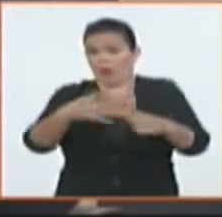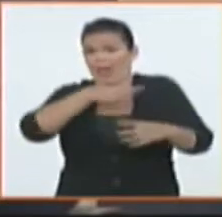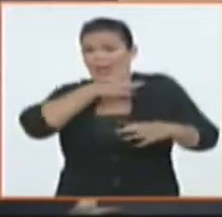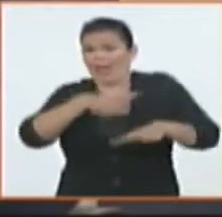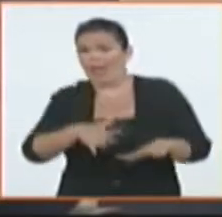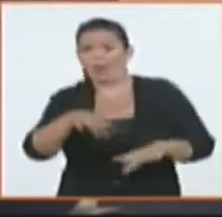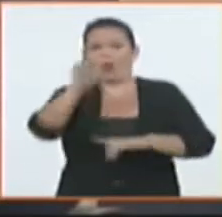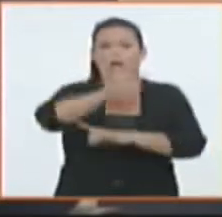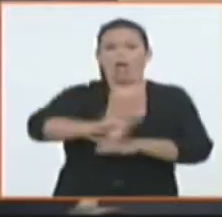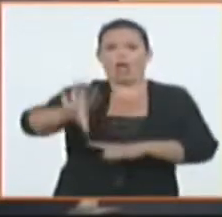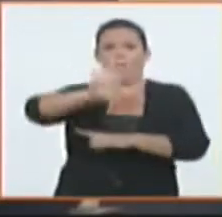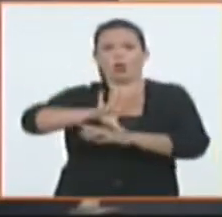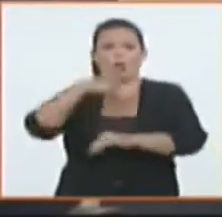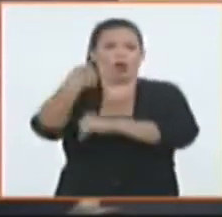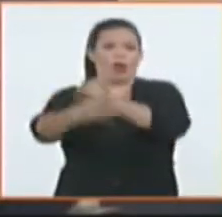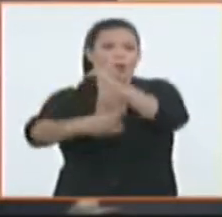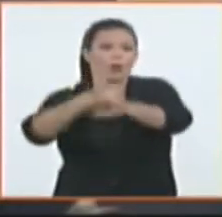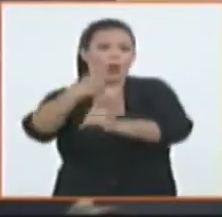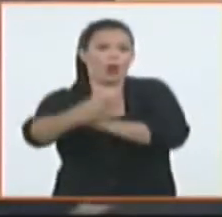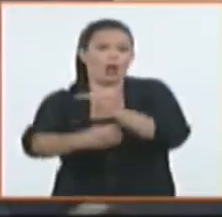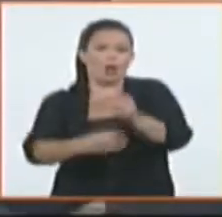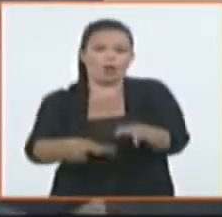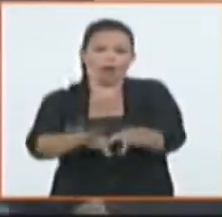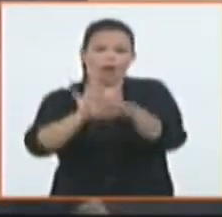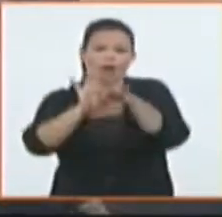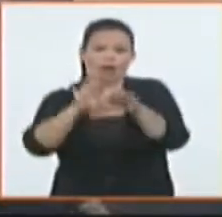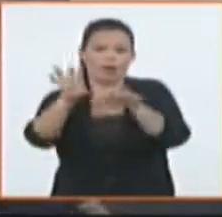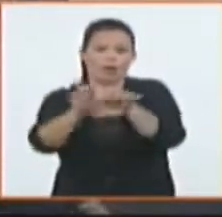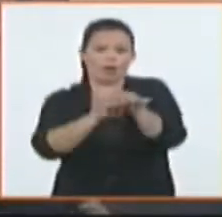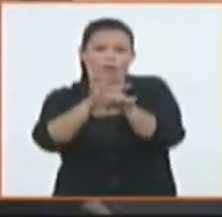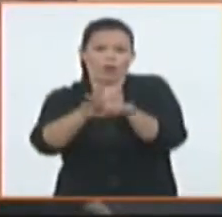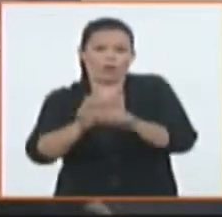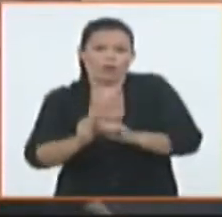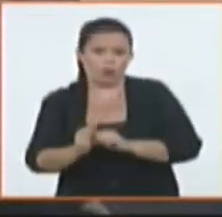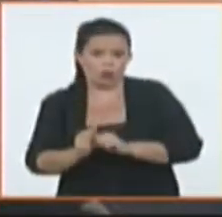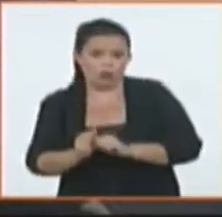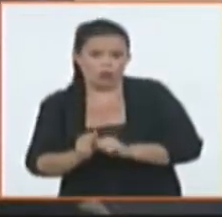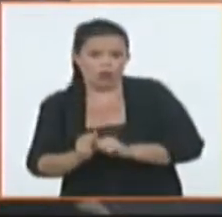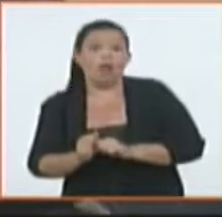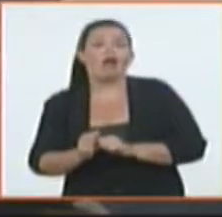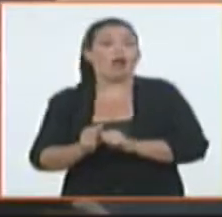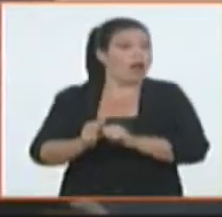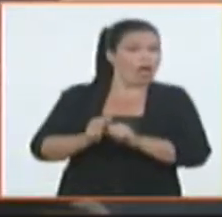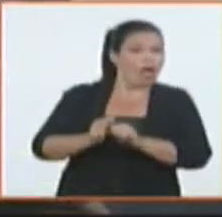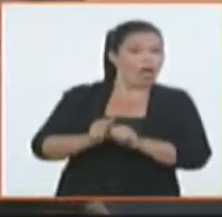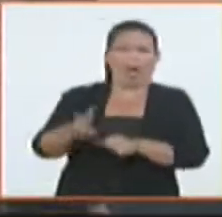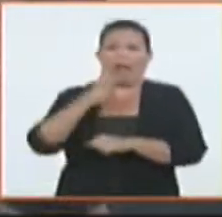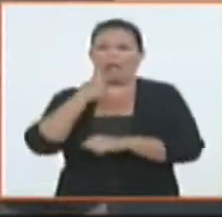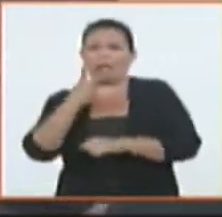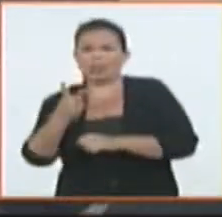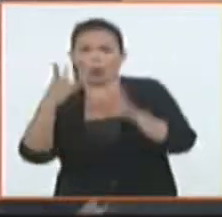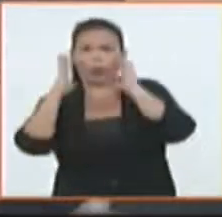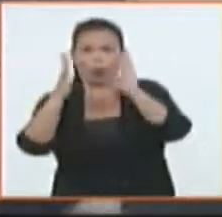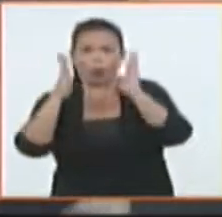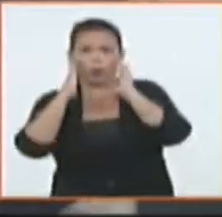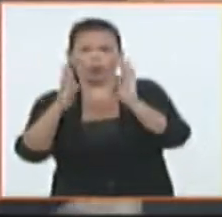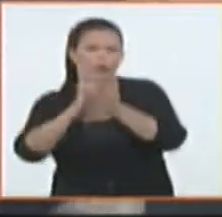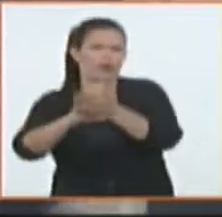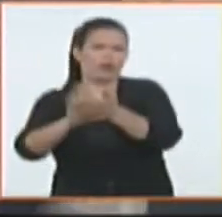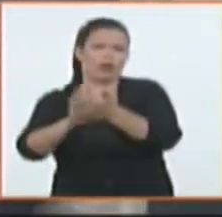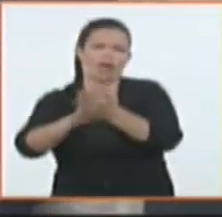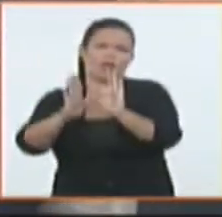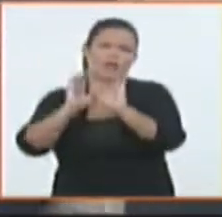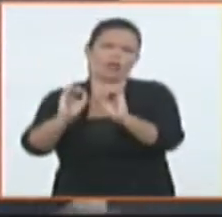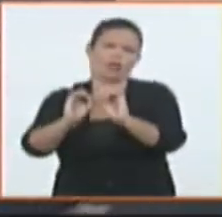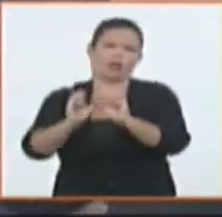bloqueado, en medio de pandemia, también envió lo que no ha hecho nadie? Médicos a esa Europa que estaba. Cuando el epicentro era la Lombardía, ahí